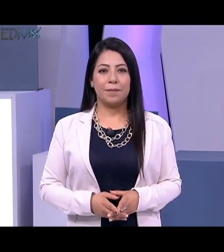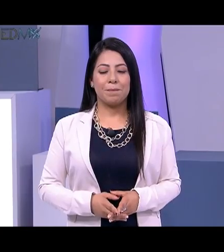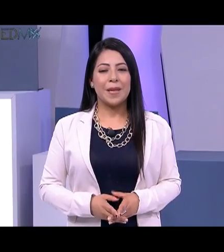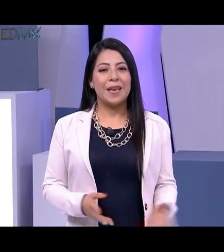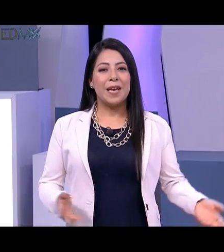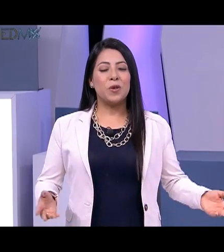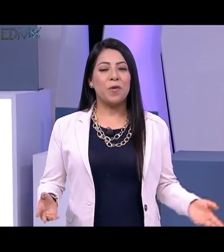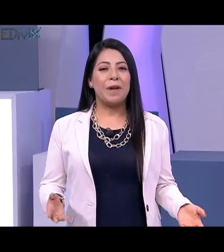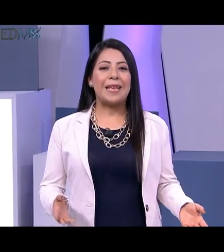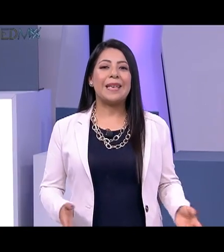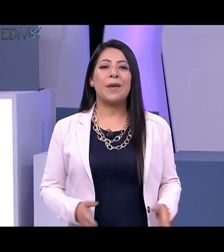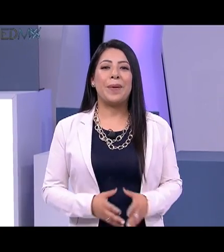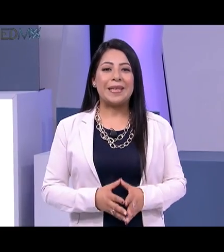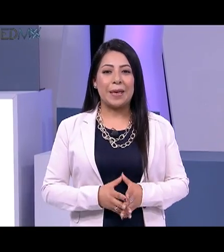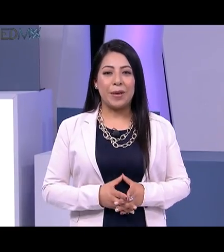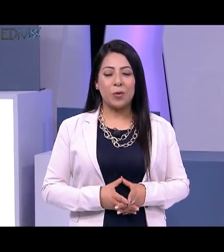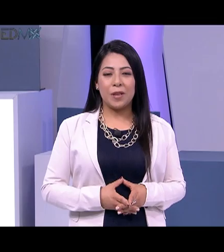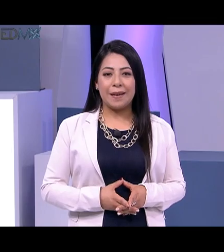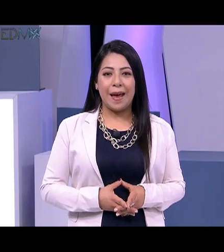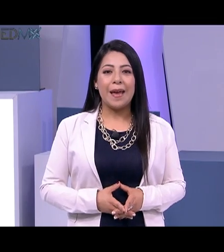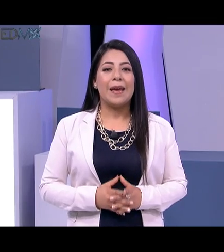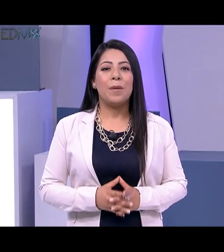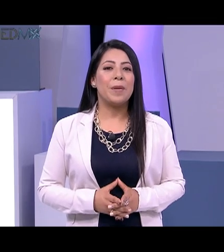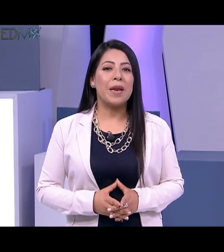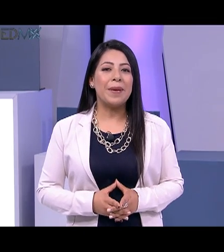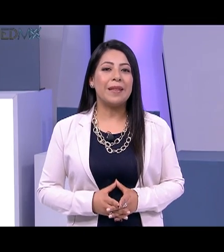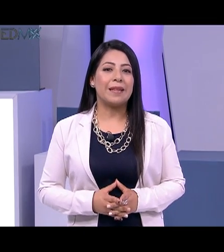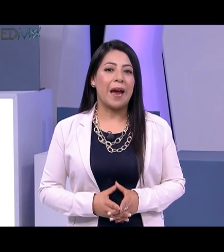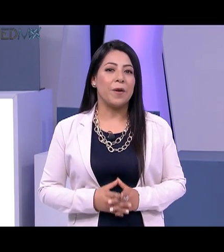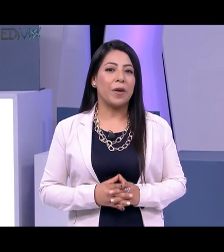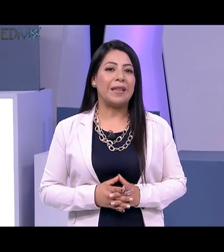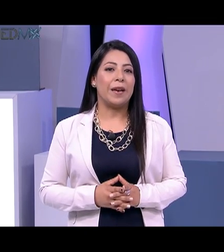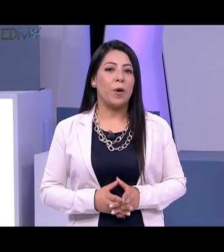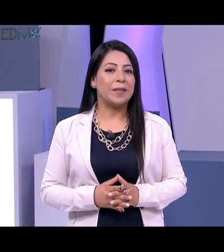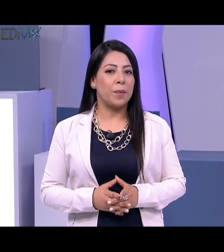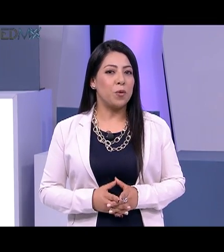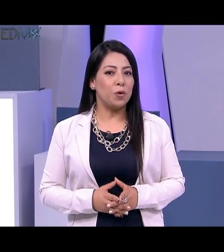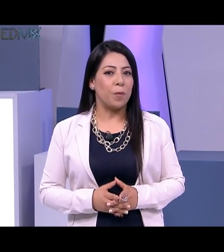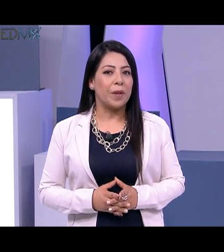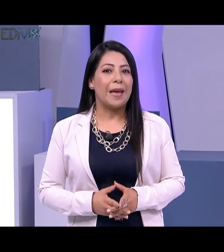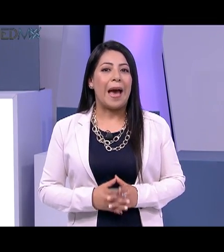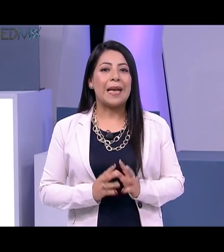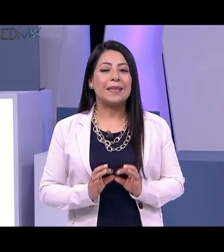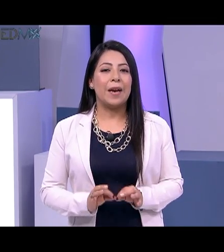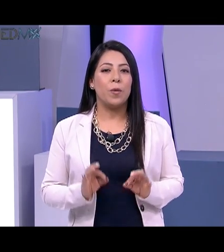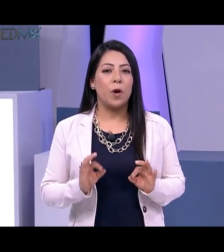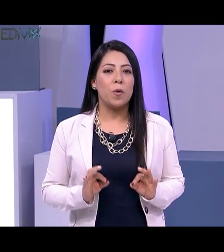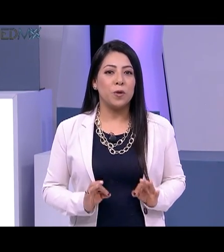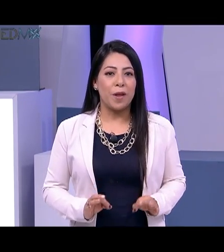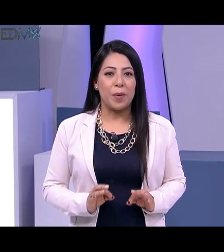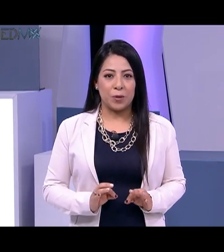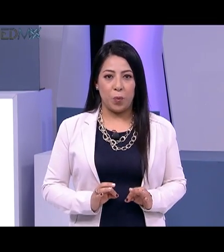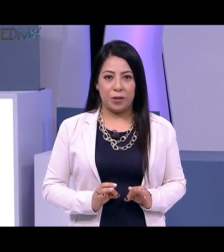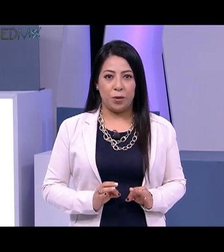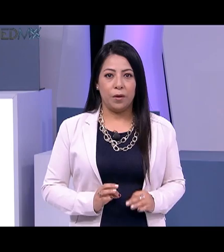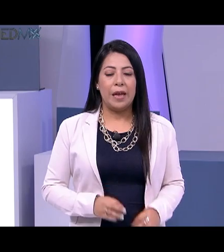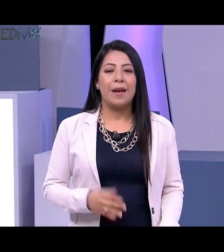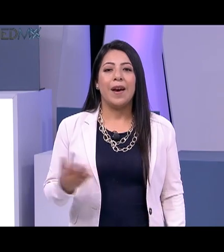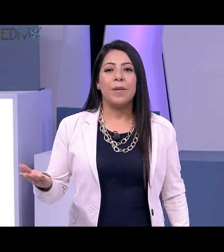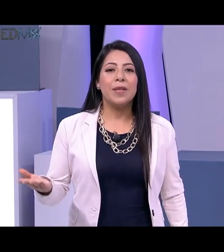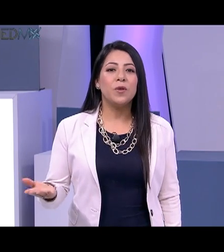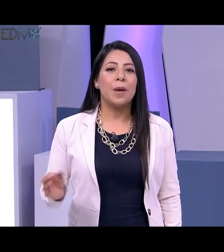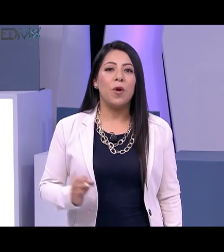nombre. En su conferencia de prensa matutina, el primer mandatario reiteró este punto: hacer un buen uso del